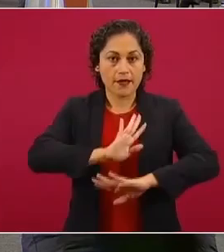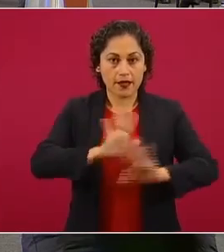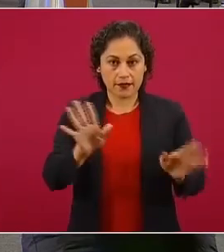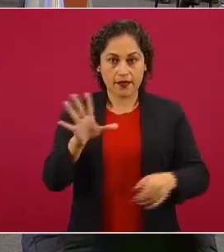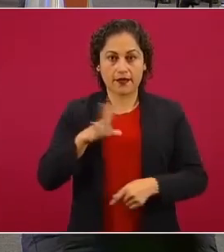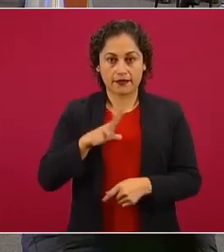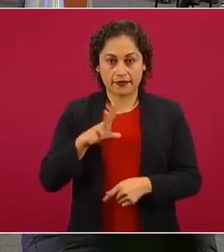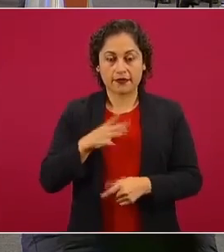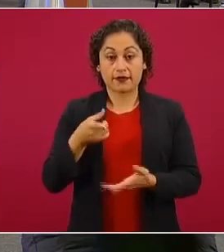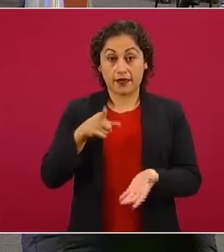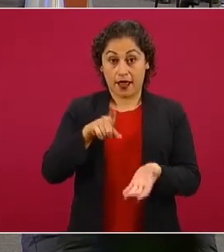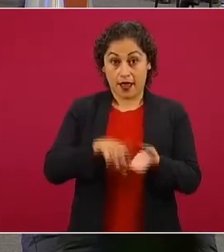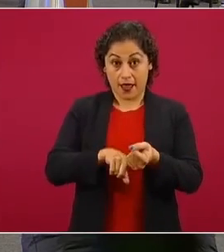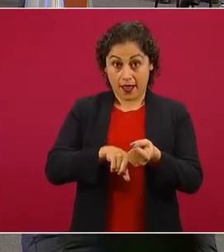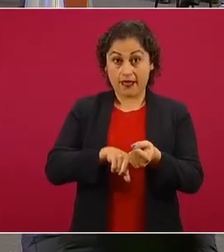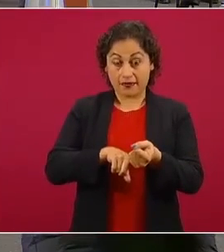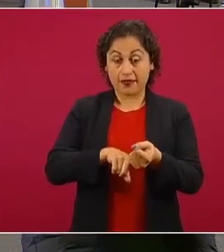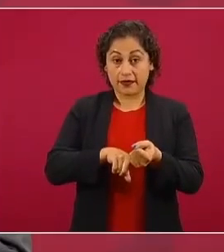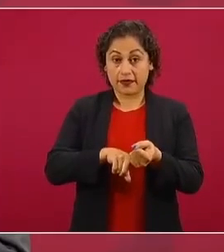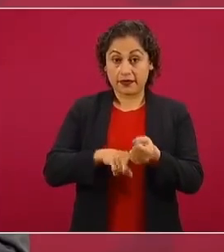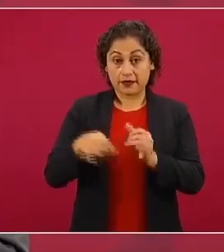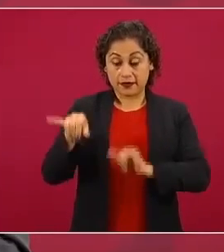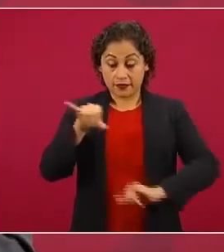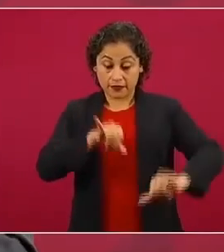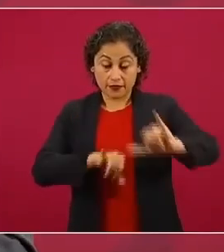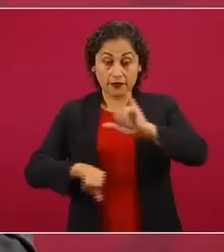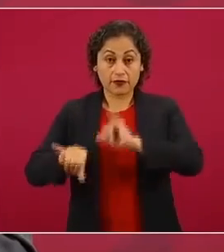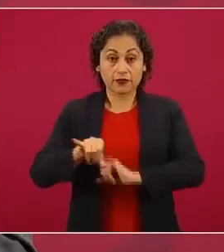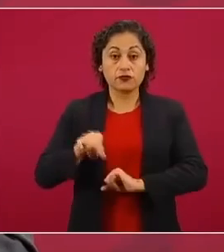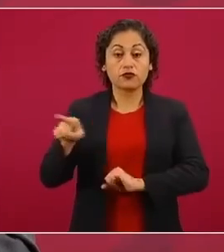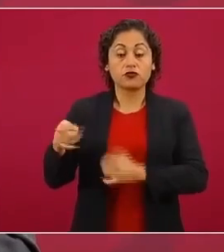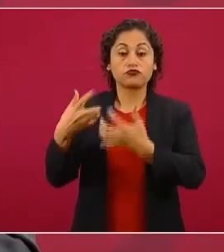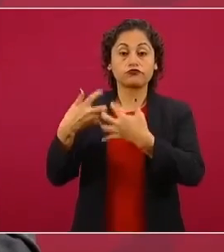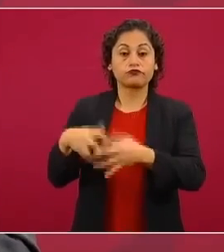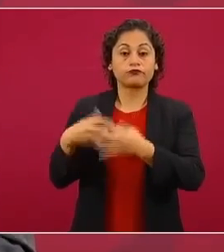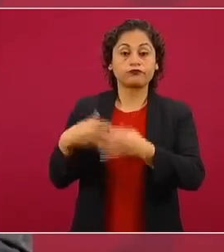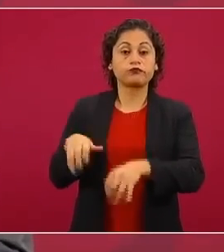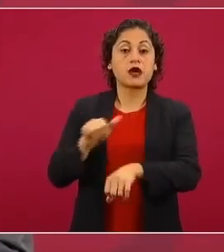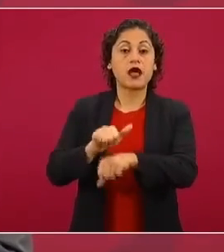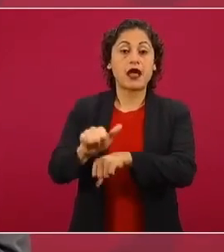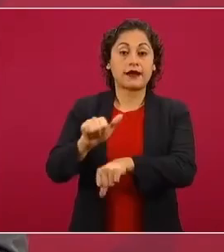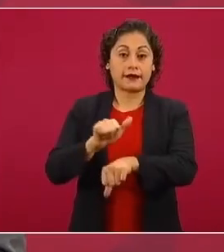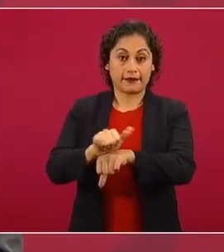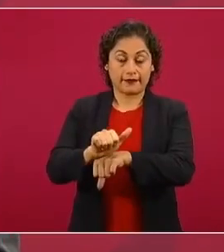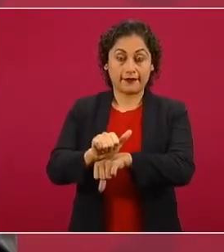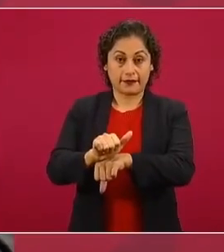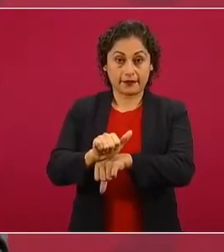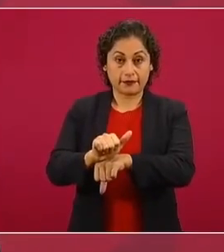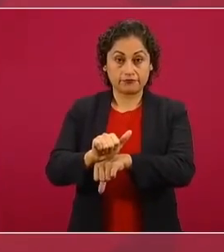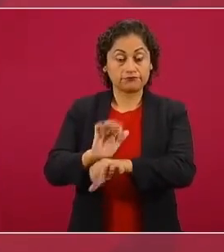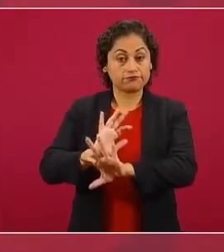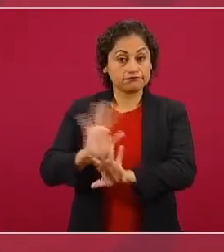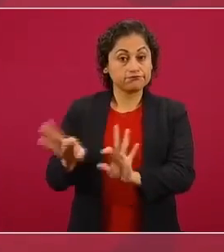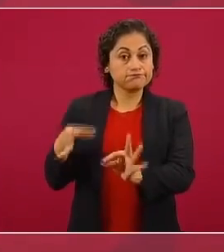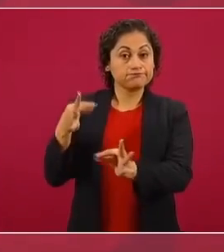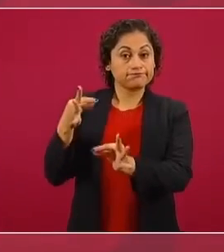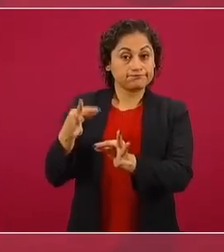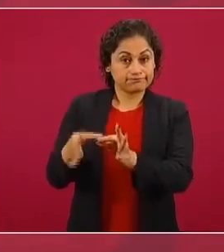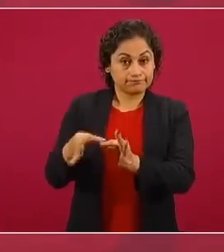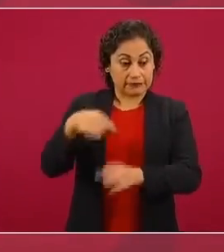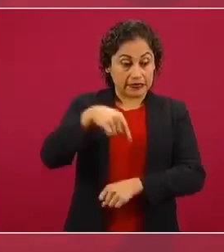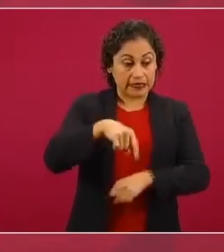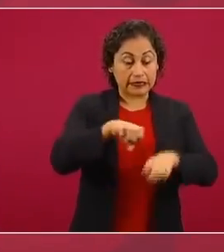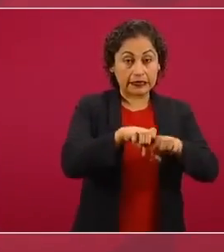El antígeno de esta vacuna está siendo producido en Argentina y ya está listo el equipo mexicano